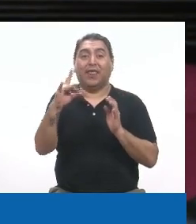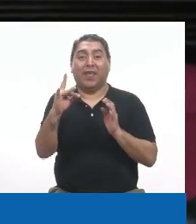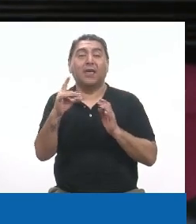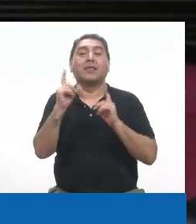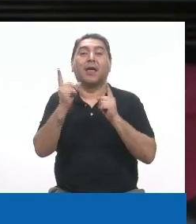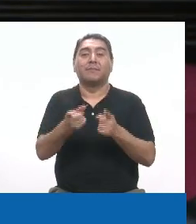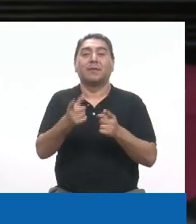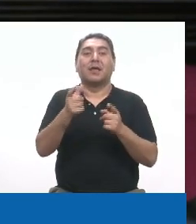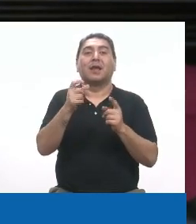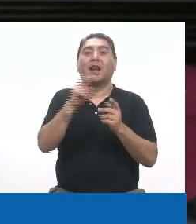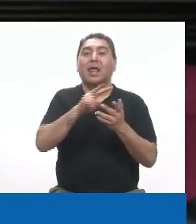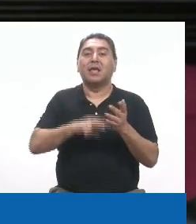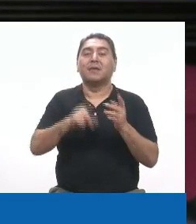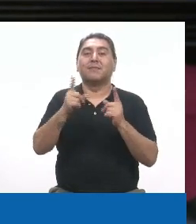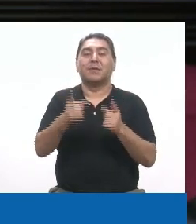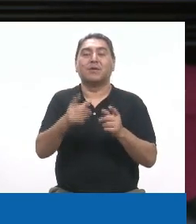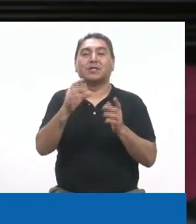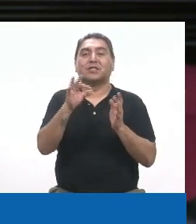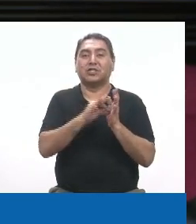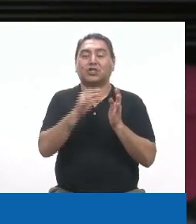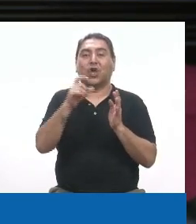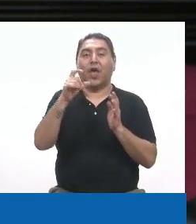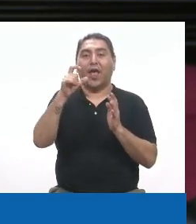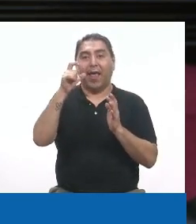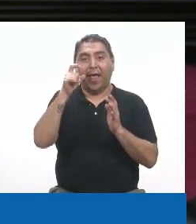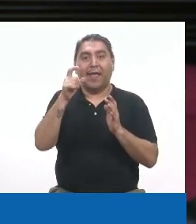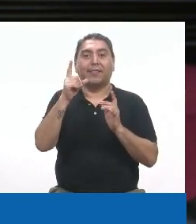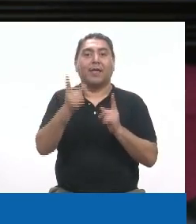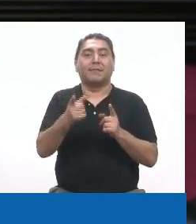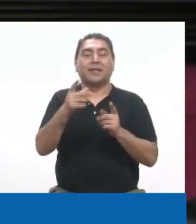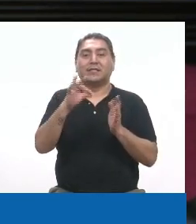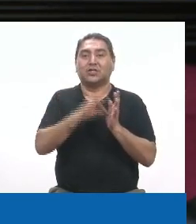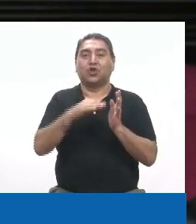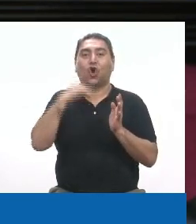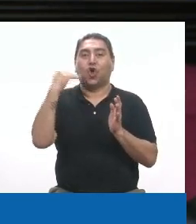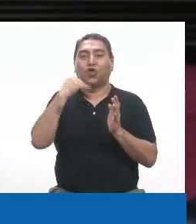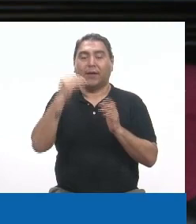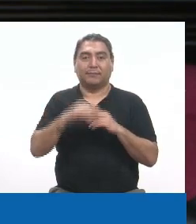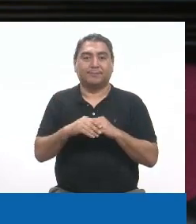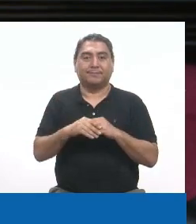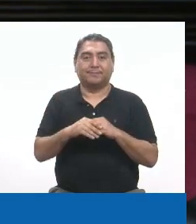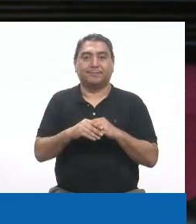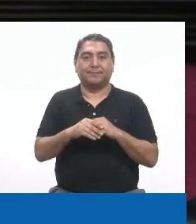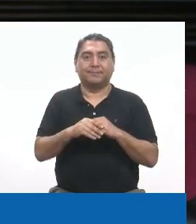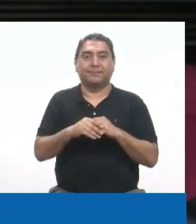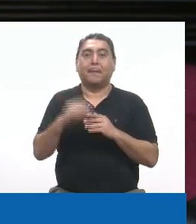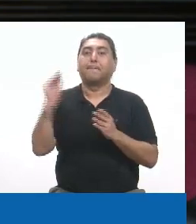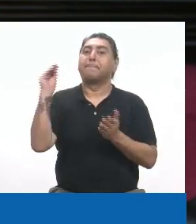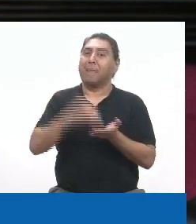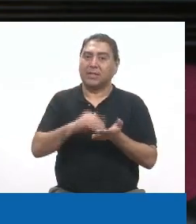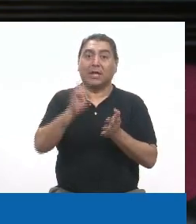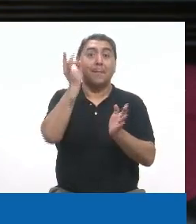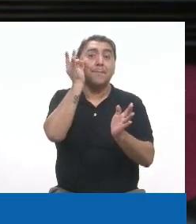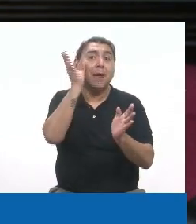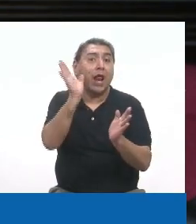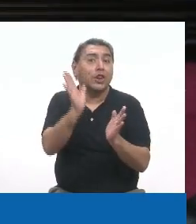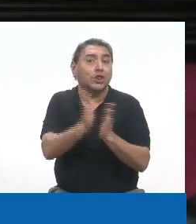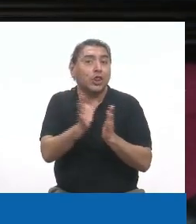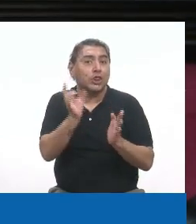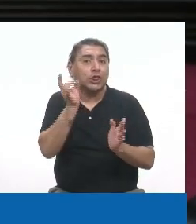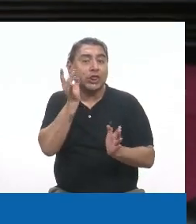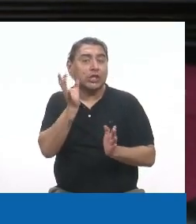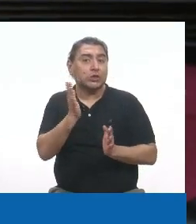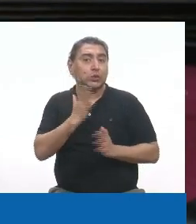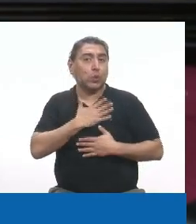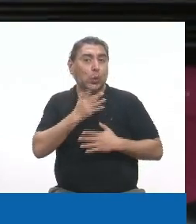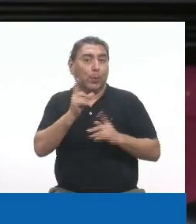el inciso E, I y el inciso J. Léelo. Más, perdón, disculpe. Léalo de nuevo,